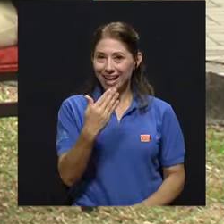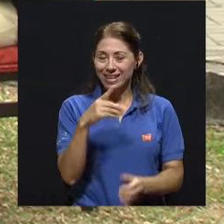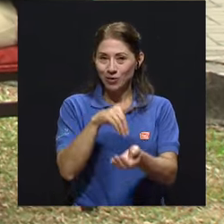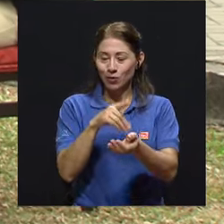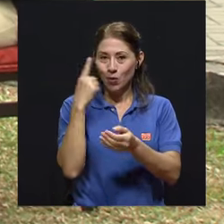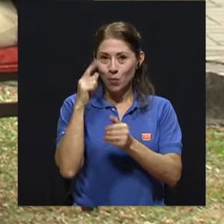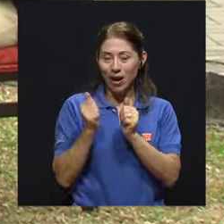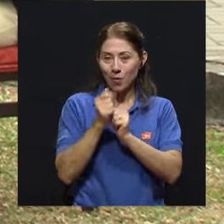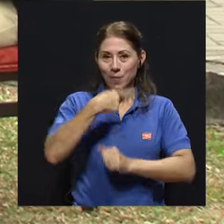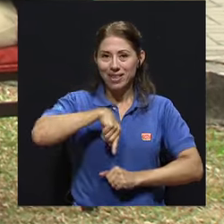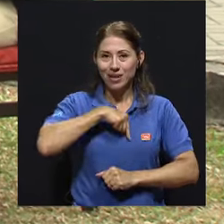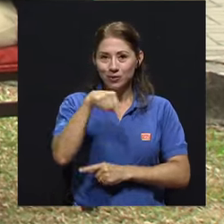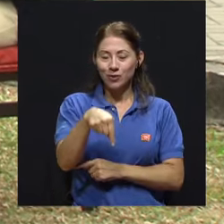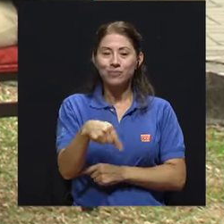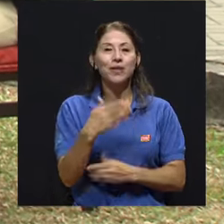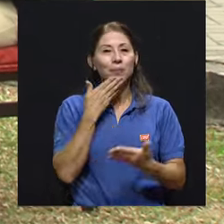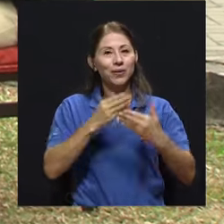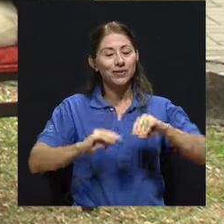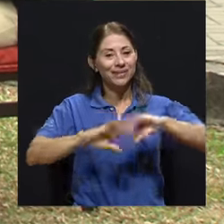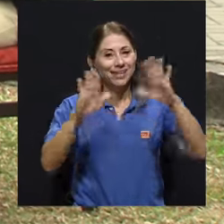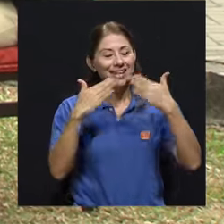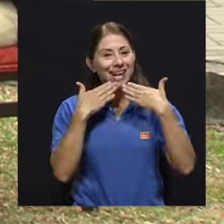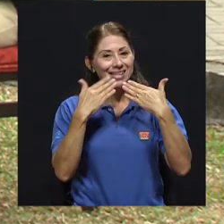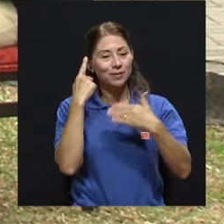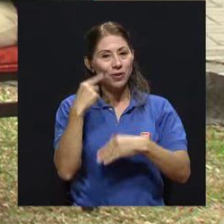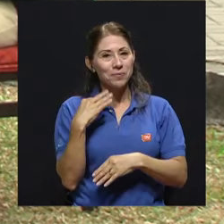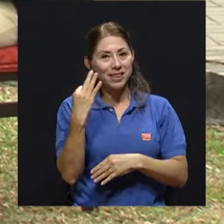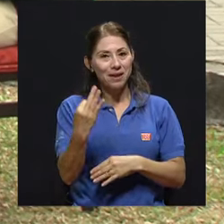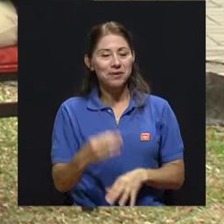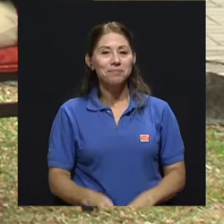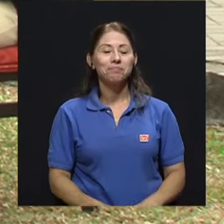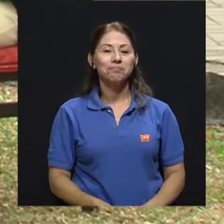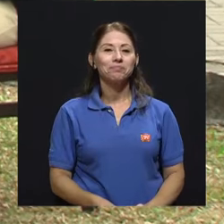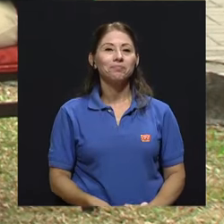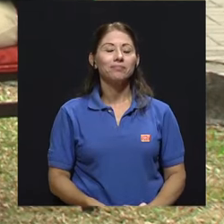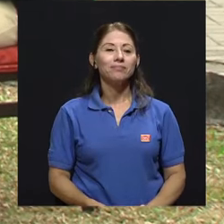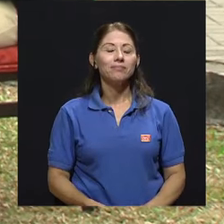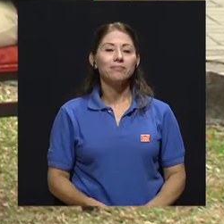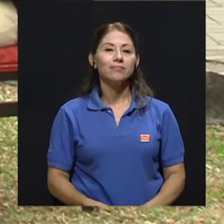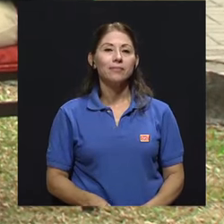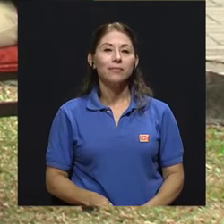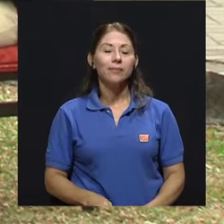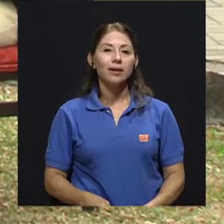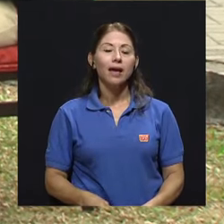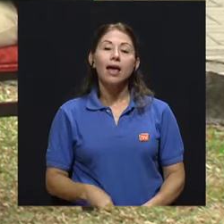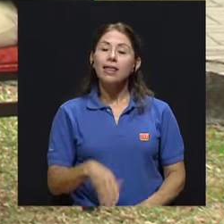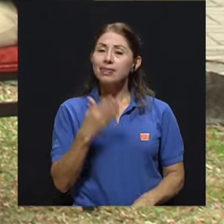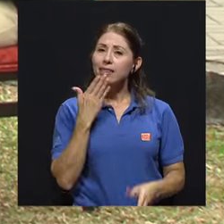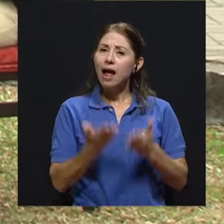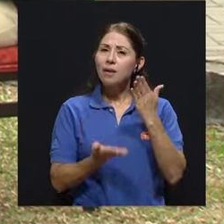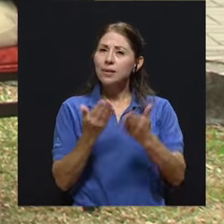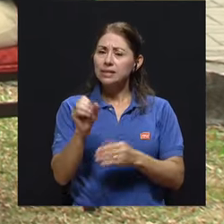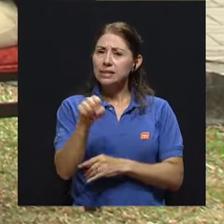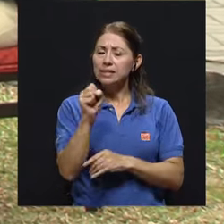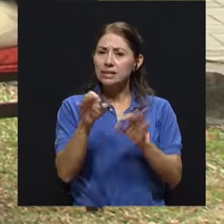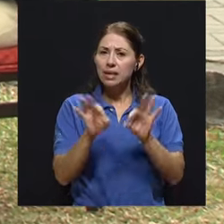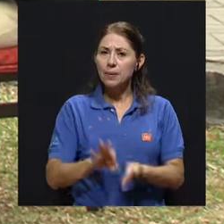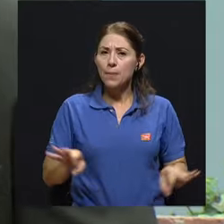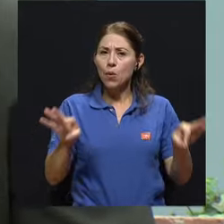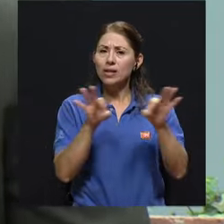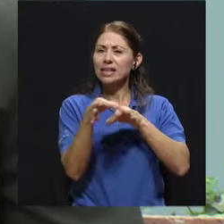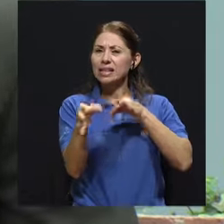de hoy. Buenos días a ustedes y gracias por invitarme. Sí, tal vez, doctor, sí sería importante comenzar a explicarle a los